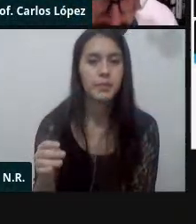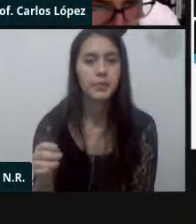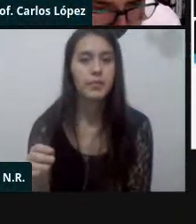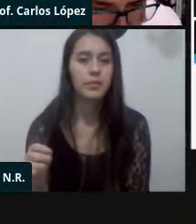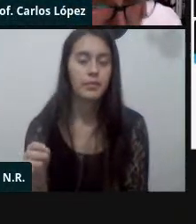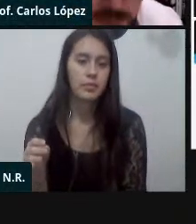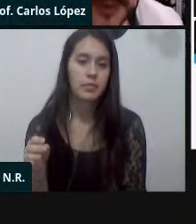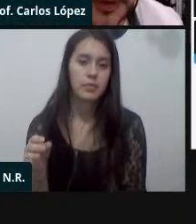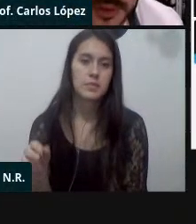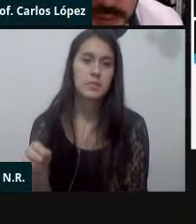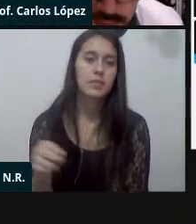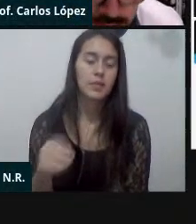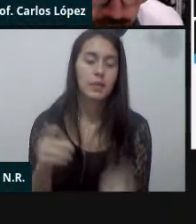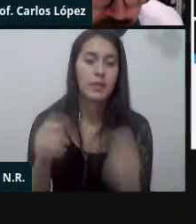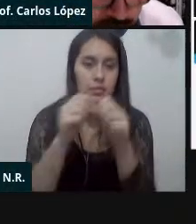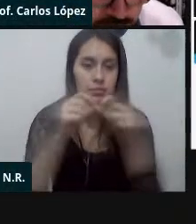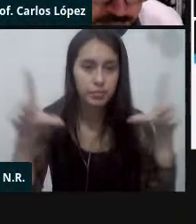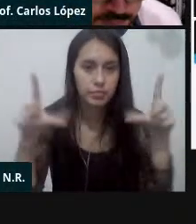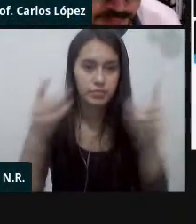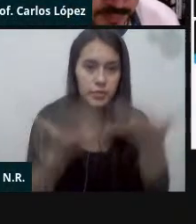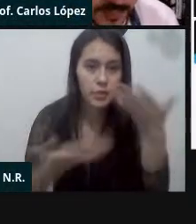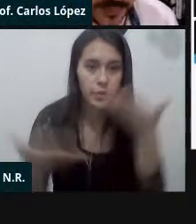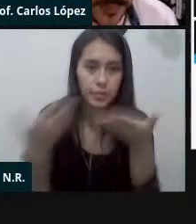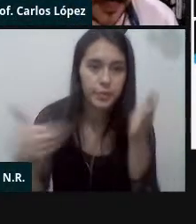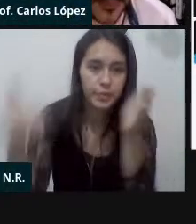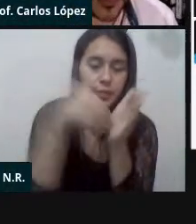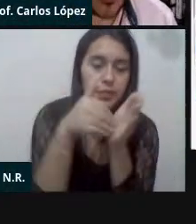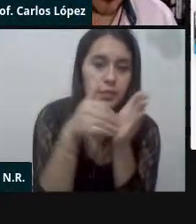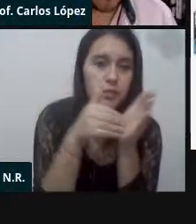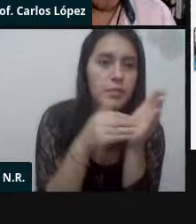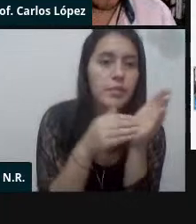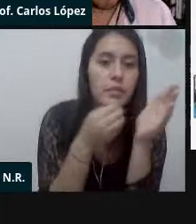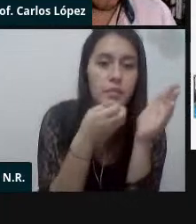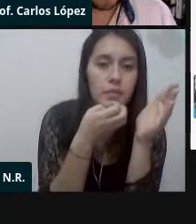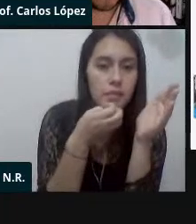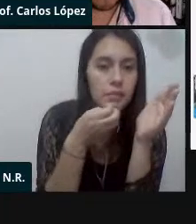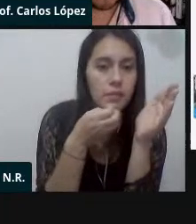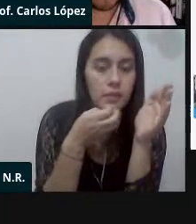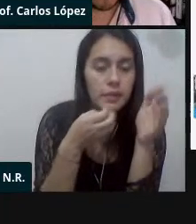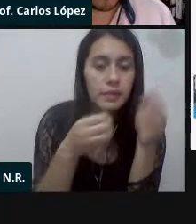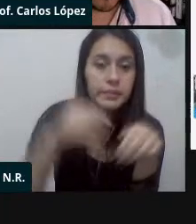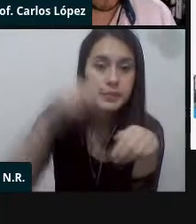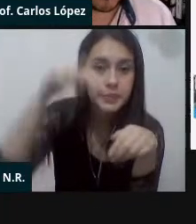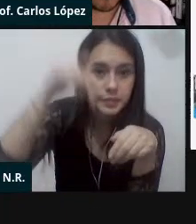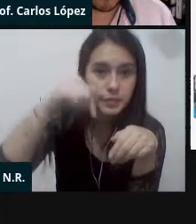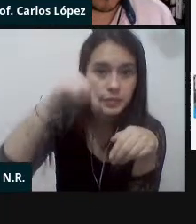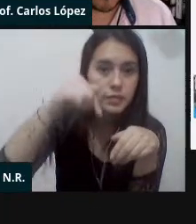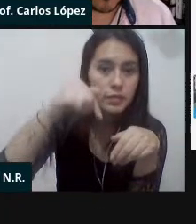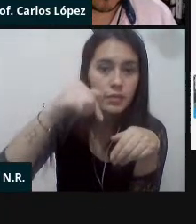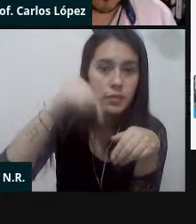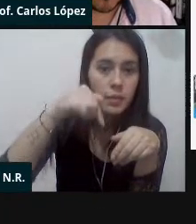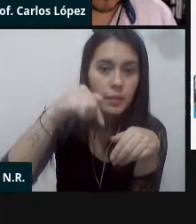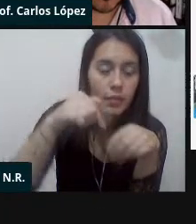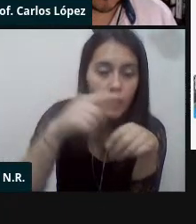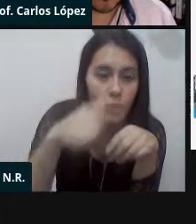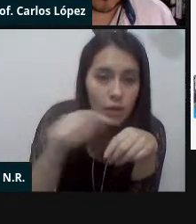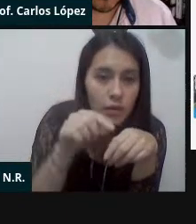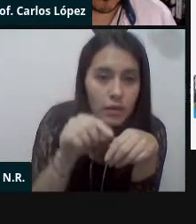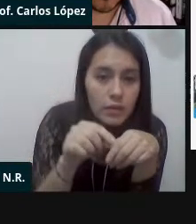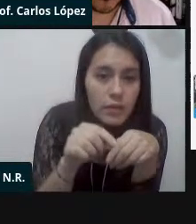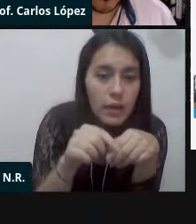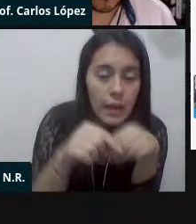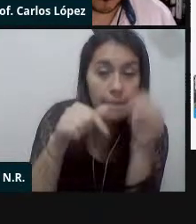Yo voy a desactivar la mía, profesor. En la parte inferior, voy a hacer esto un poco acá grande, en